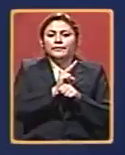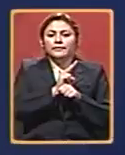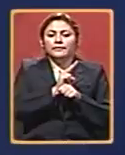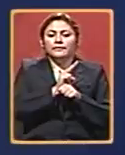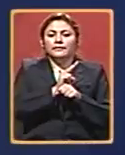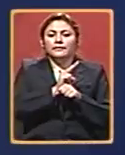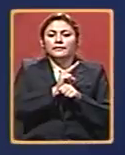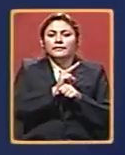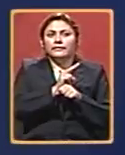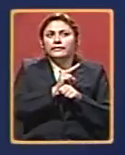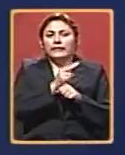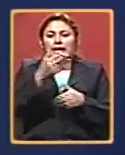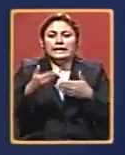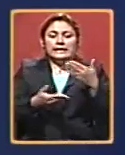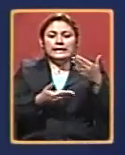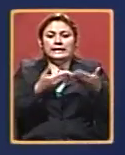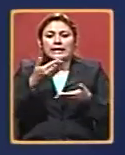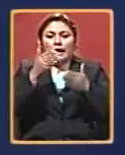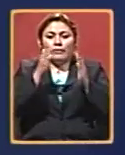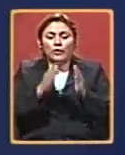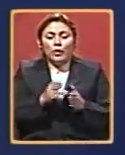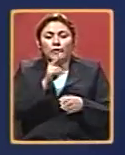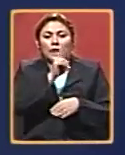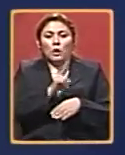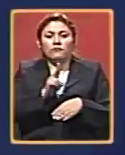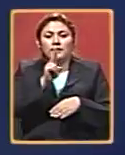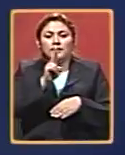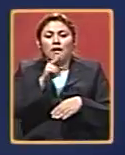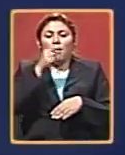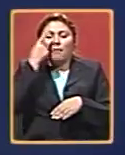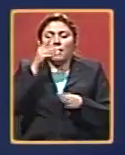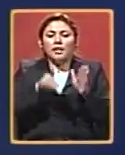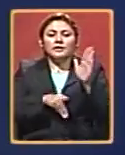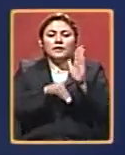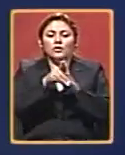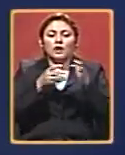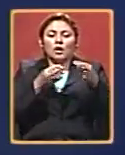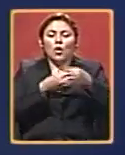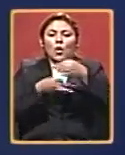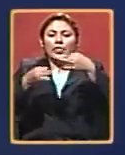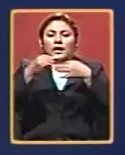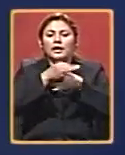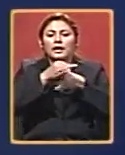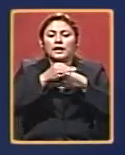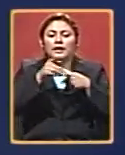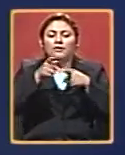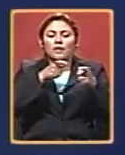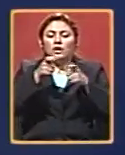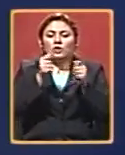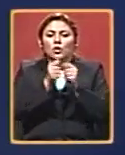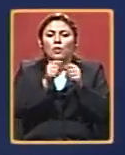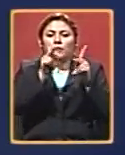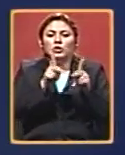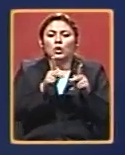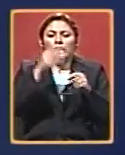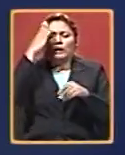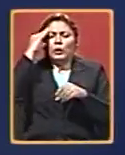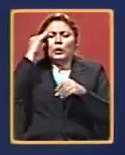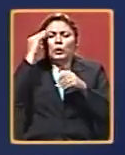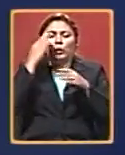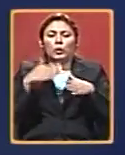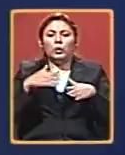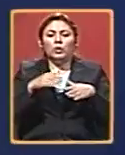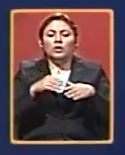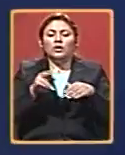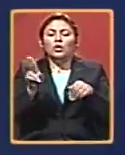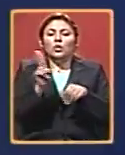del servidor de la universidad para desarrollar un taller de regulación con expertos de regulación utilizando